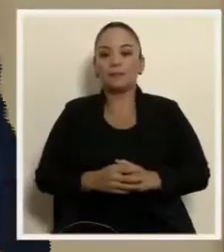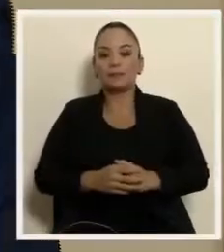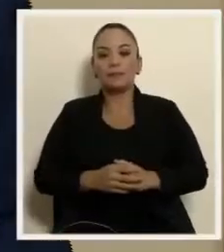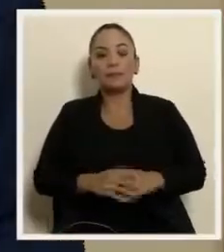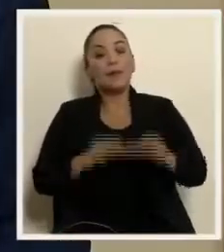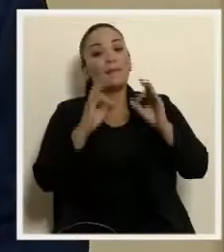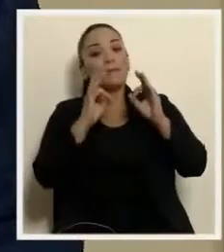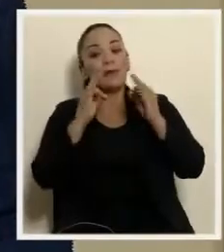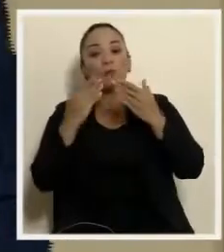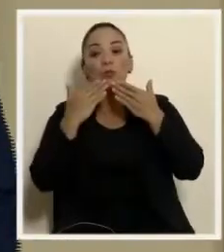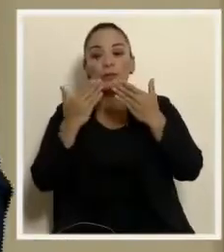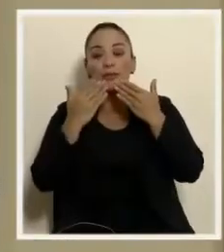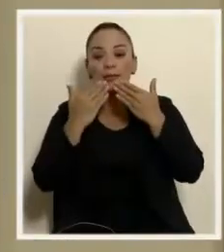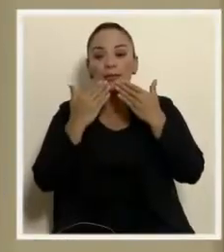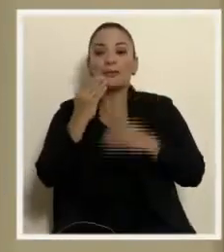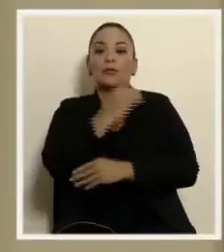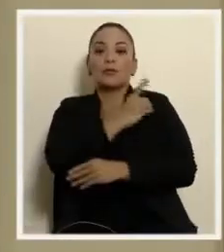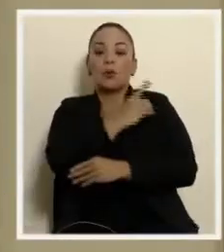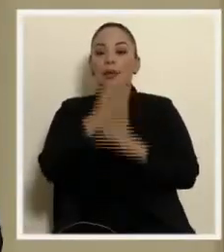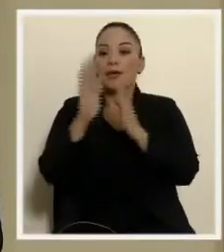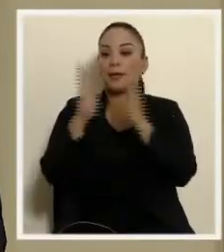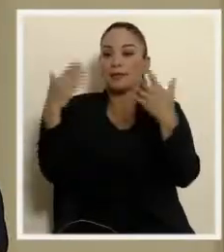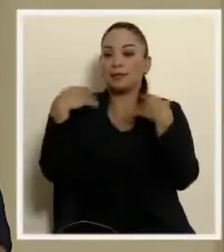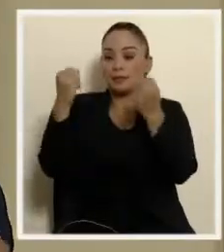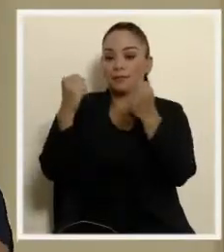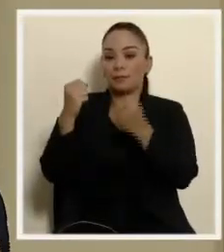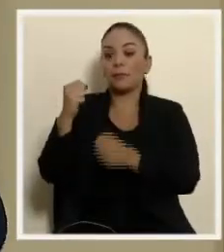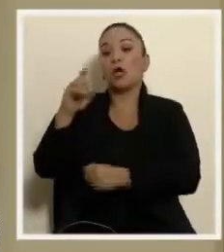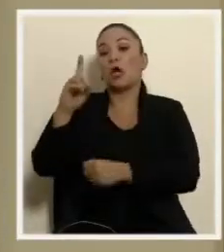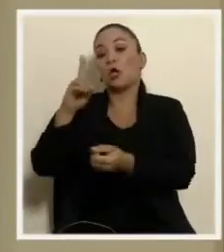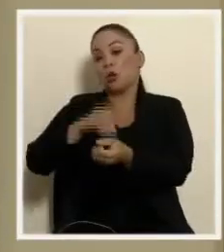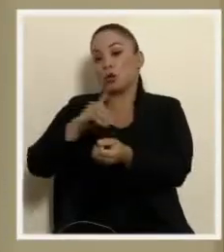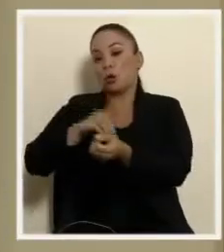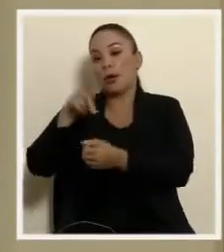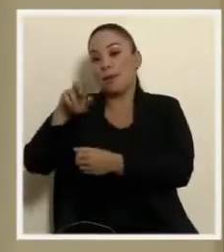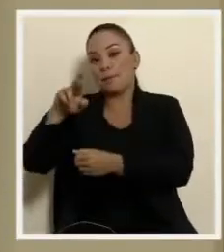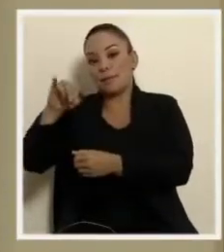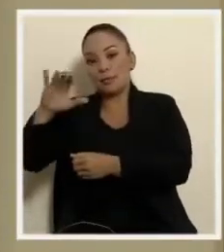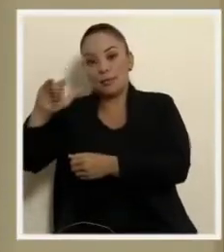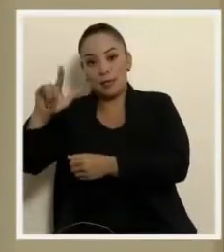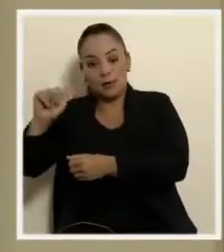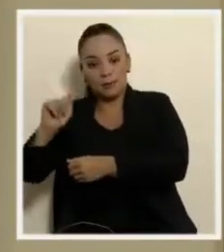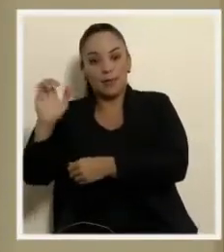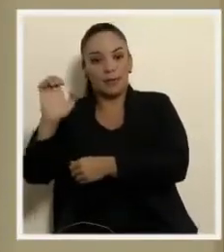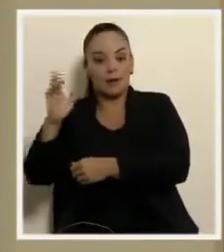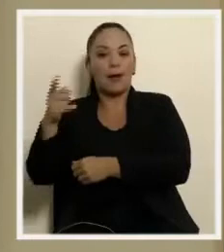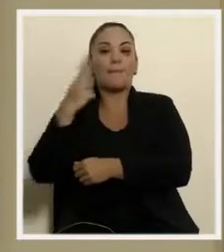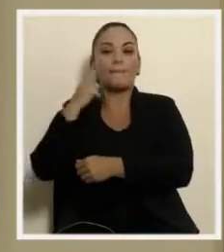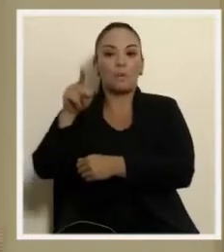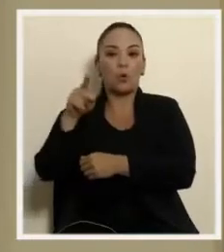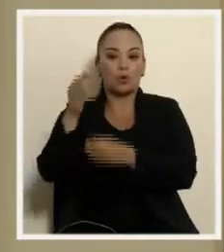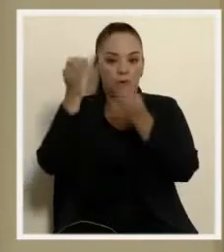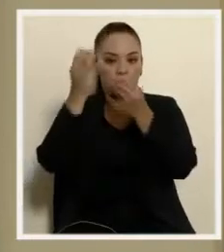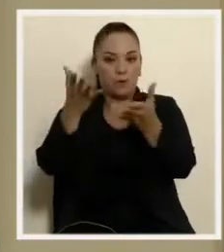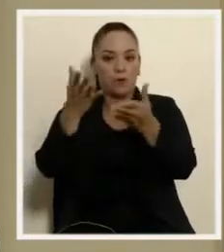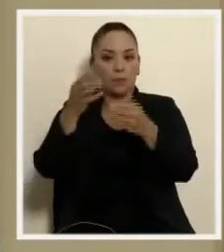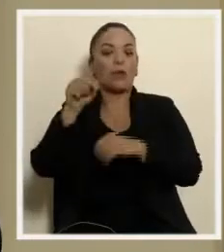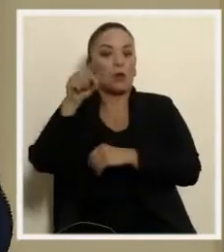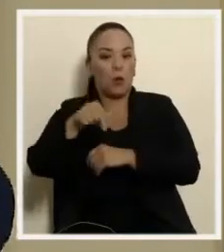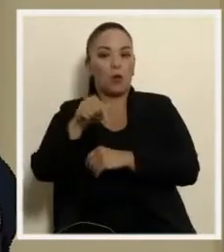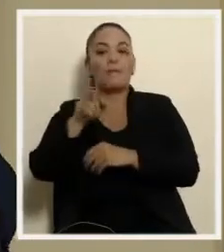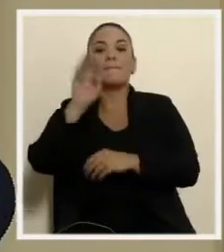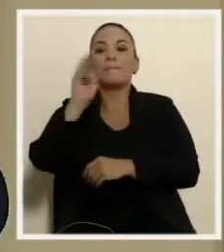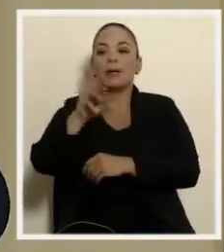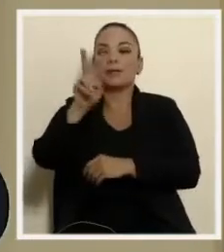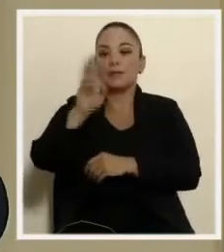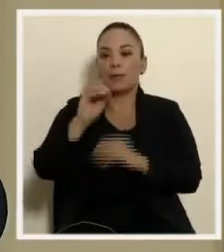Bien, agradecemos a la directora general de la Salud, a la doctora Priscila Herrera, por el reporte epidemiológico para este martes